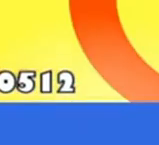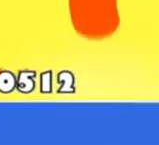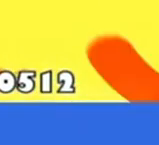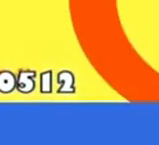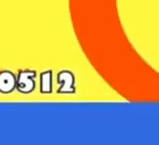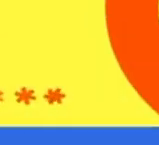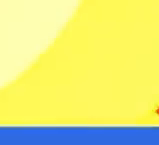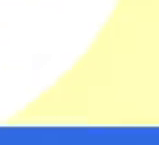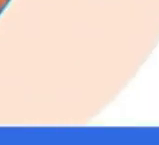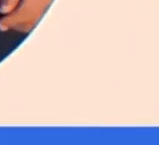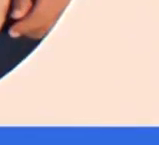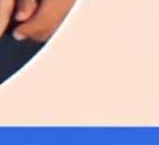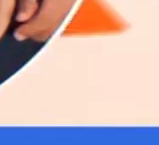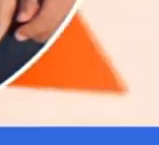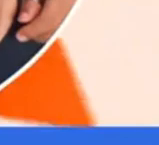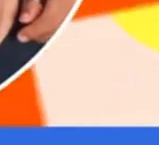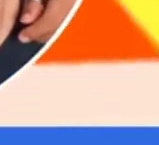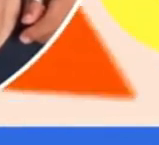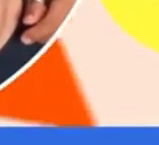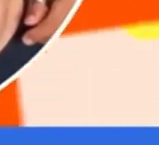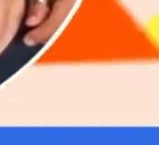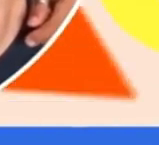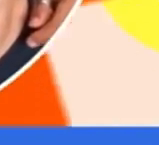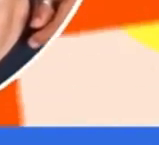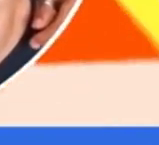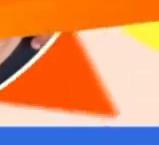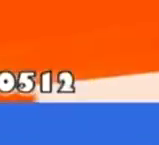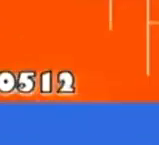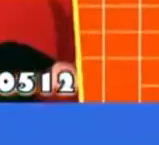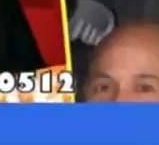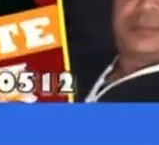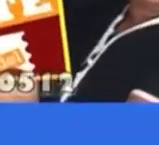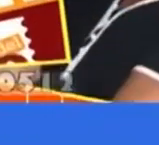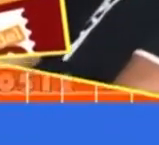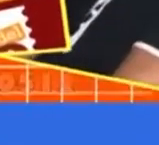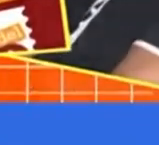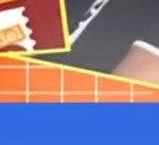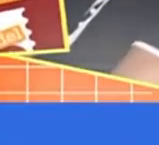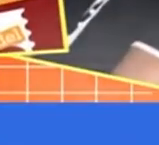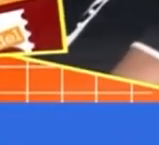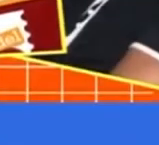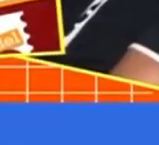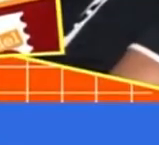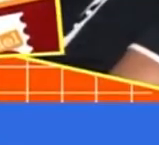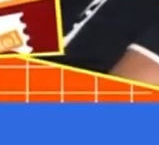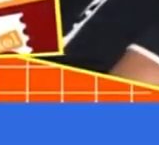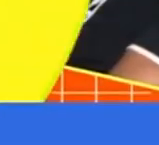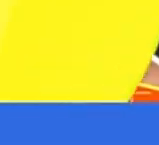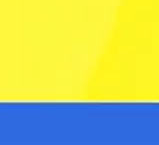No se arriesgue, vaya a un lugar seguro a pasarla bien.